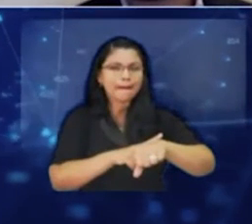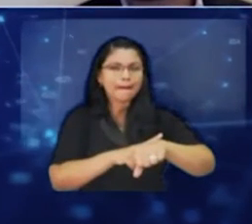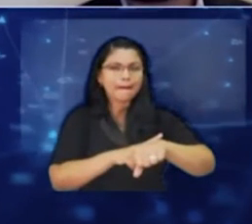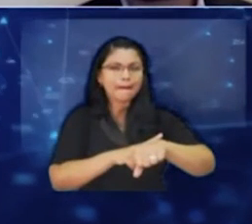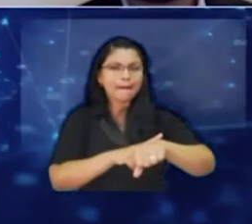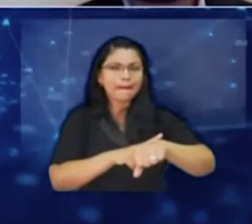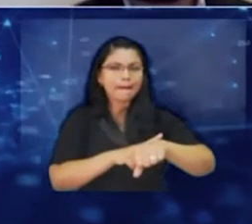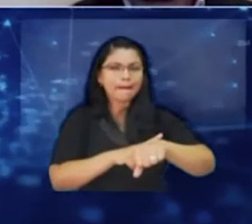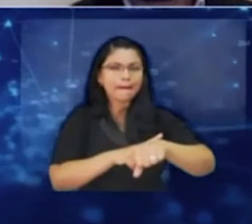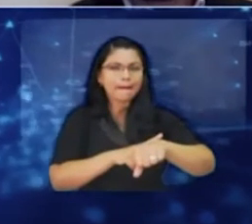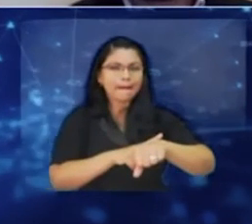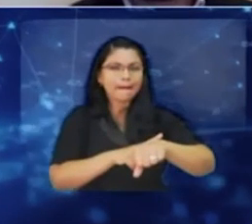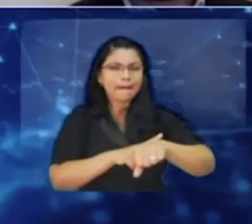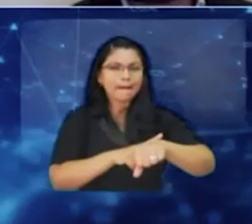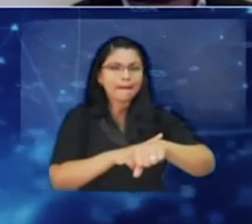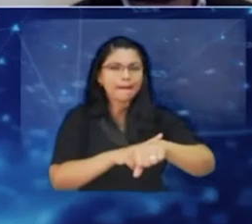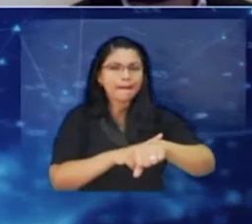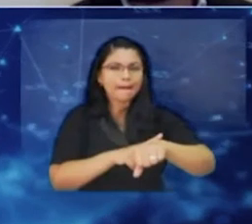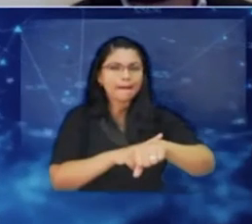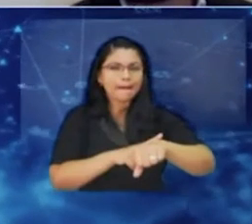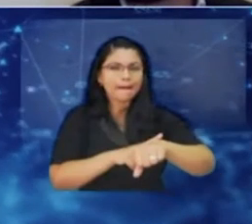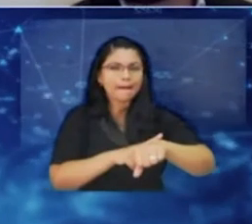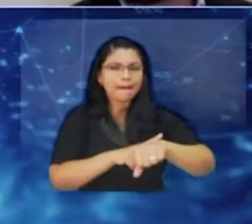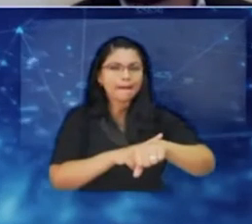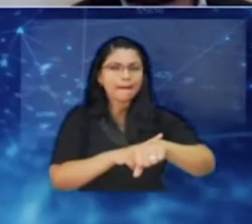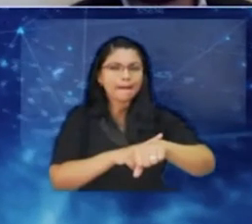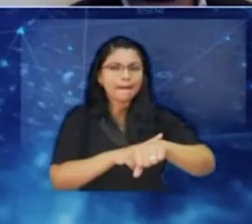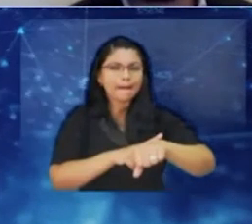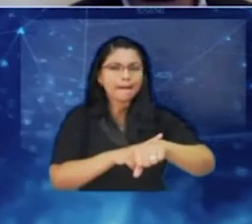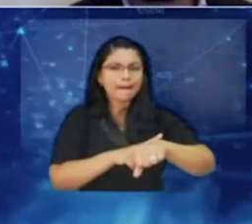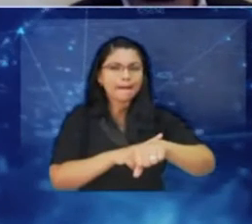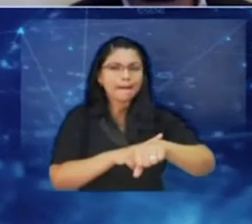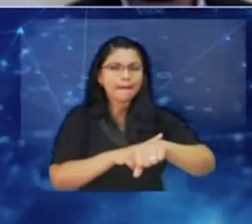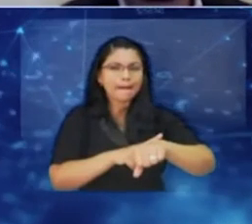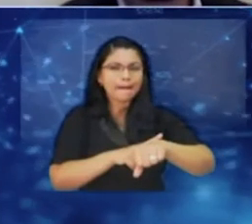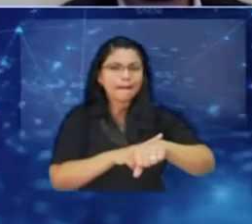hecho, algunos puntos que mi colega Laura Roberta mencionó, los cuales